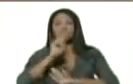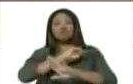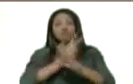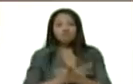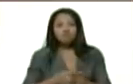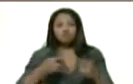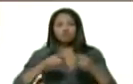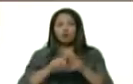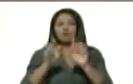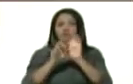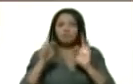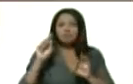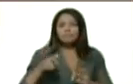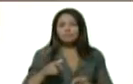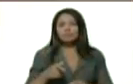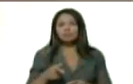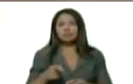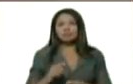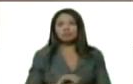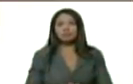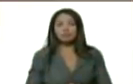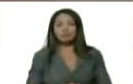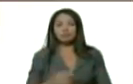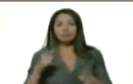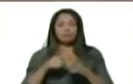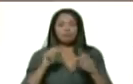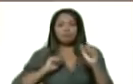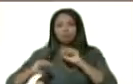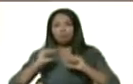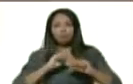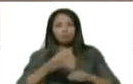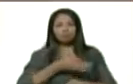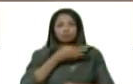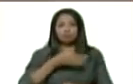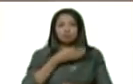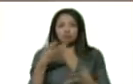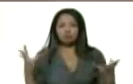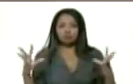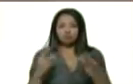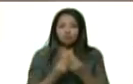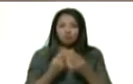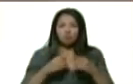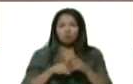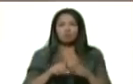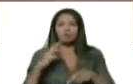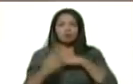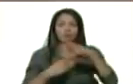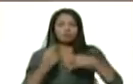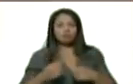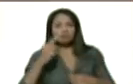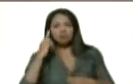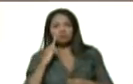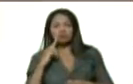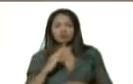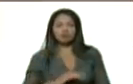fortalecer la red de movimientos sociales, de colectivos sociales de la Revolución Bolivariana.